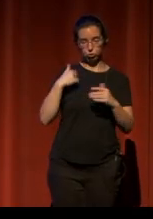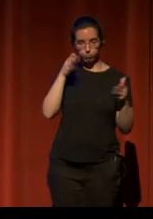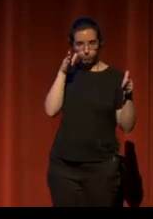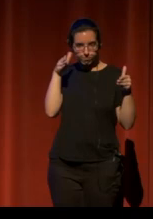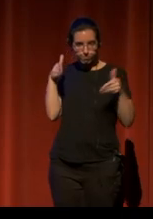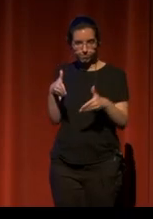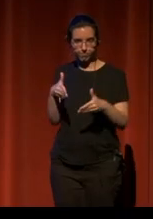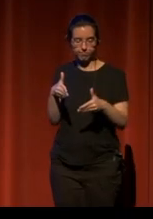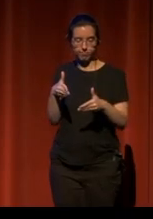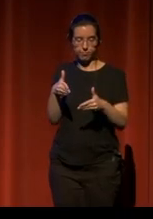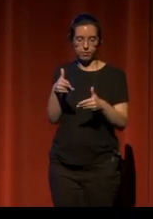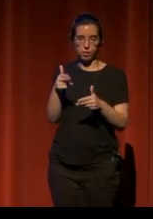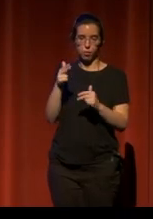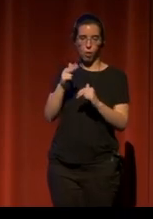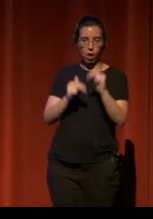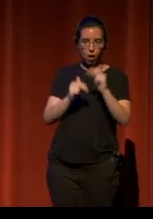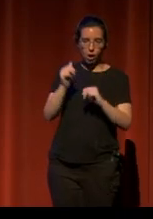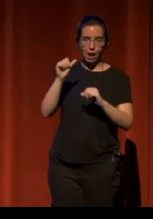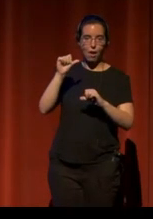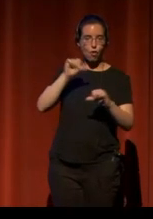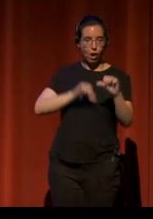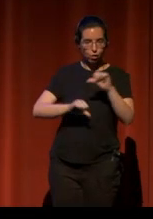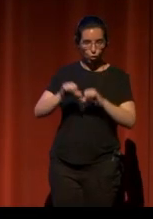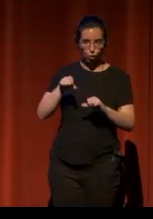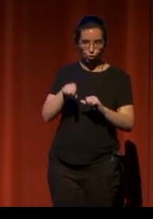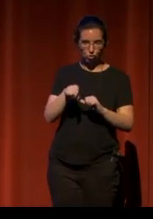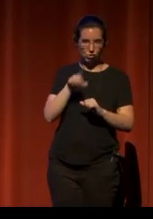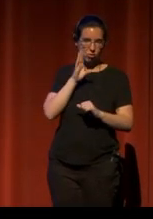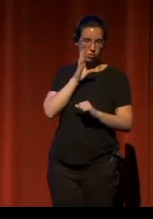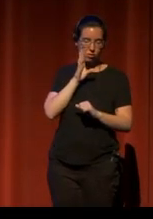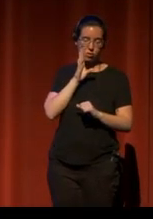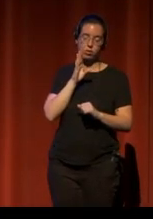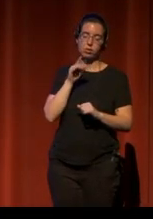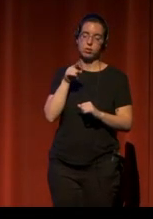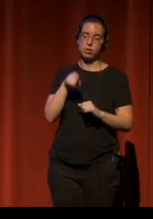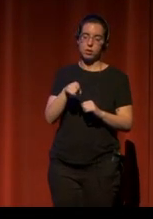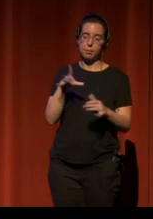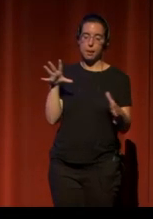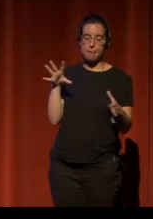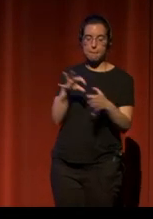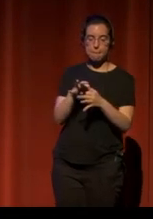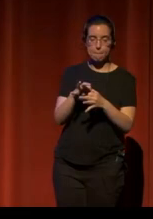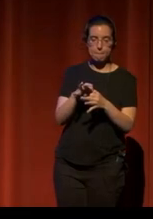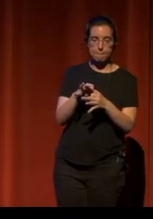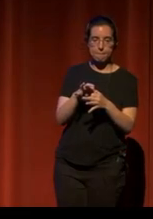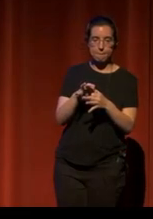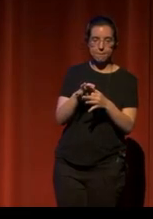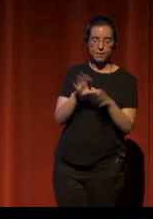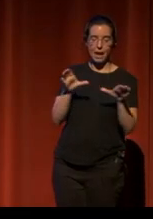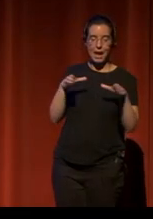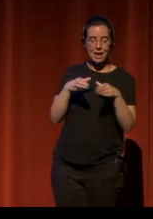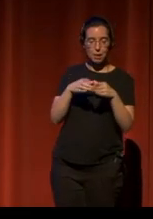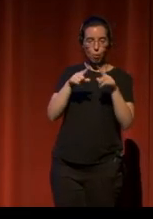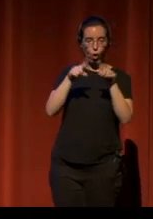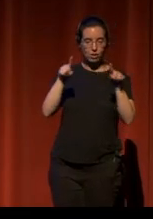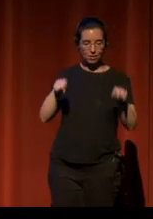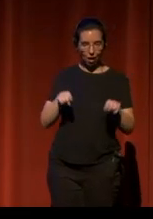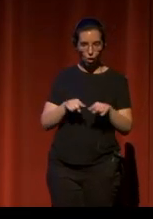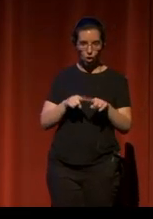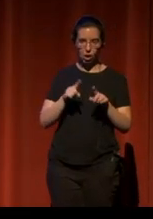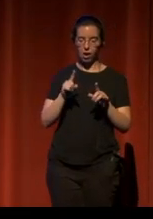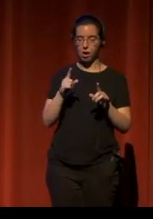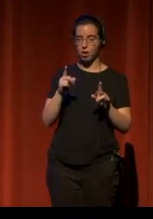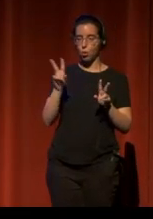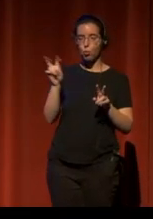de de de Laboratorios que lo podemos vincular también con la idea de unos equipos hexagonales con unos nuevos